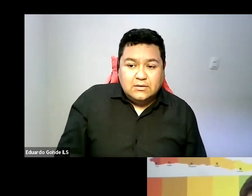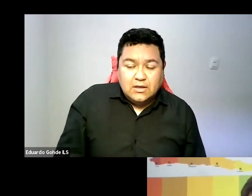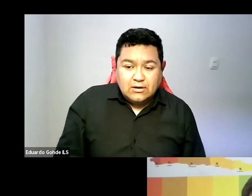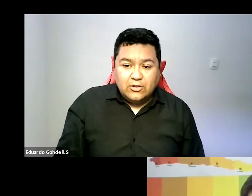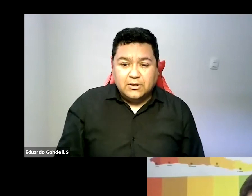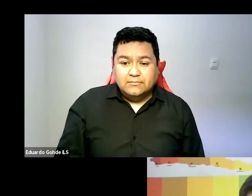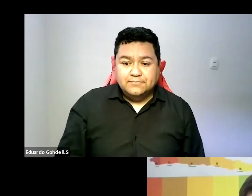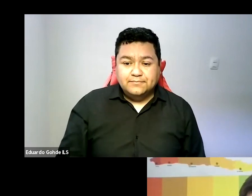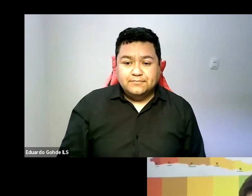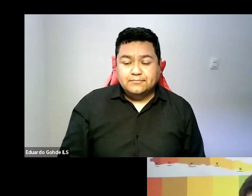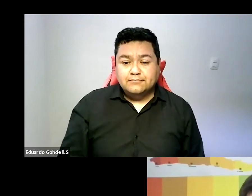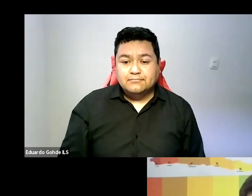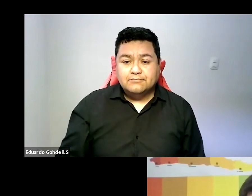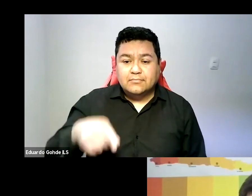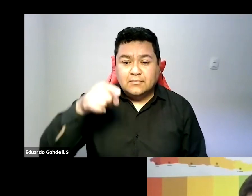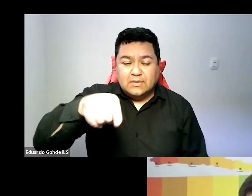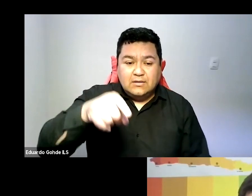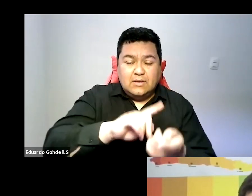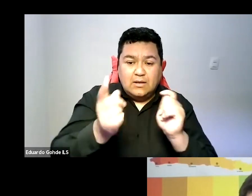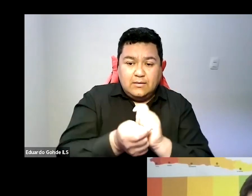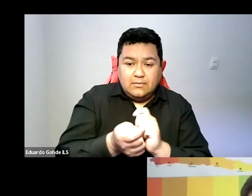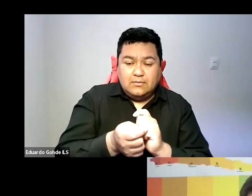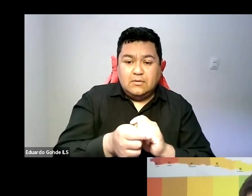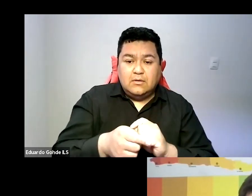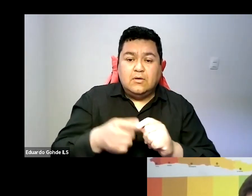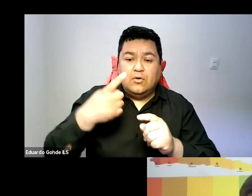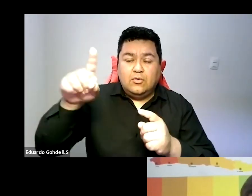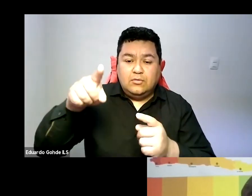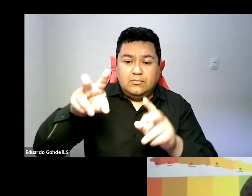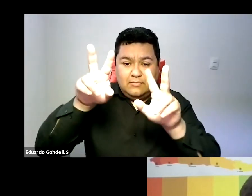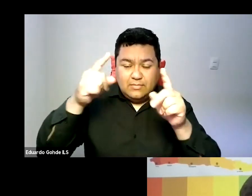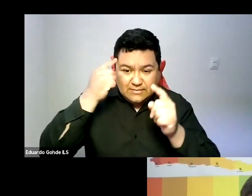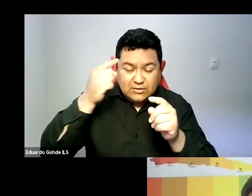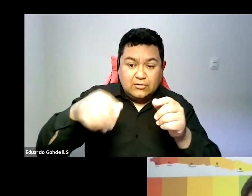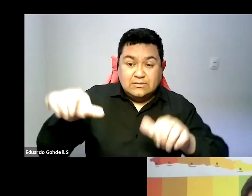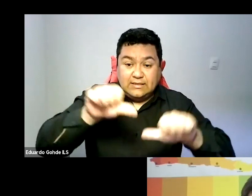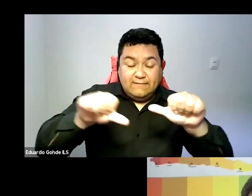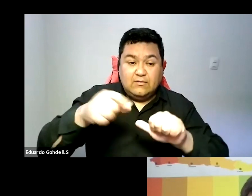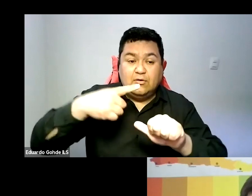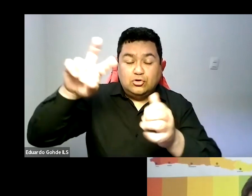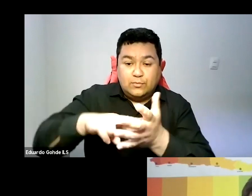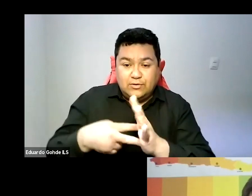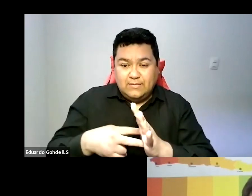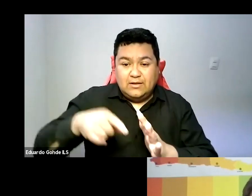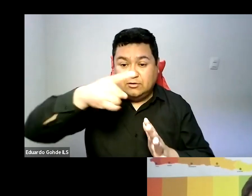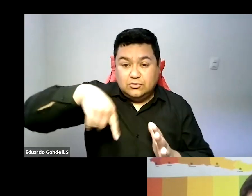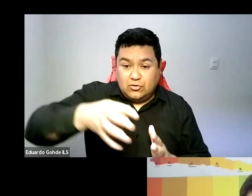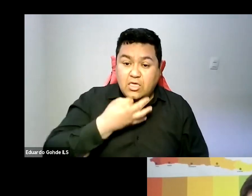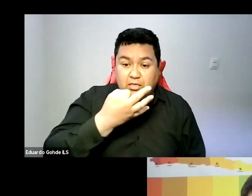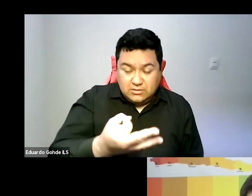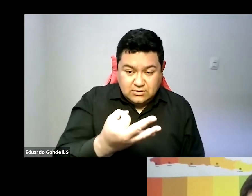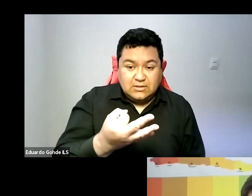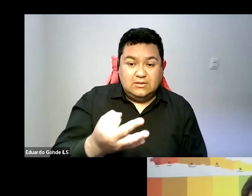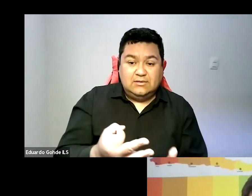otro lado, pueden llevar ese pensamiento científico hacia el otro problema? Y eso lo tenemos que hacer explícito en el